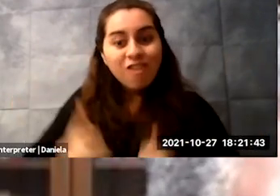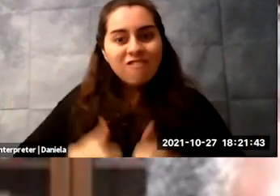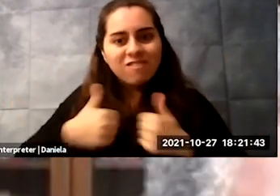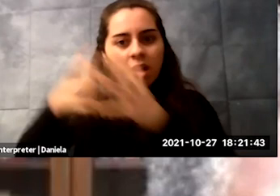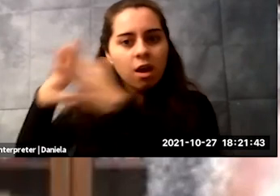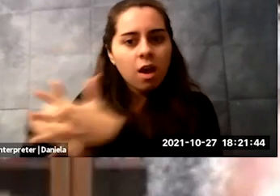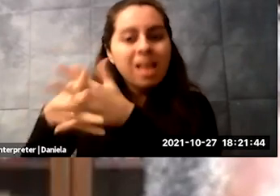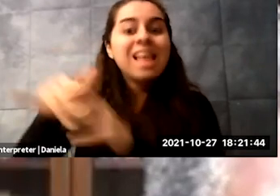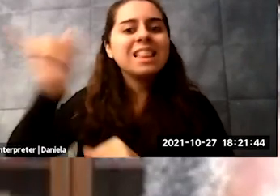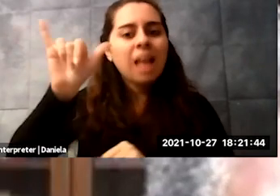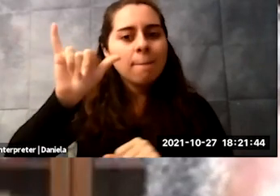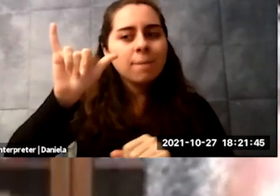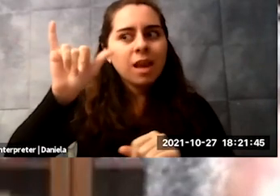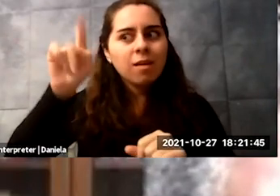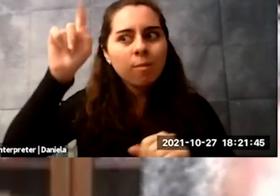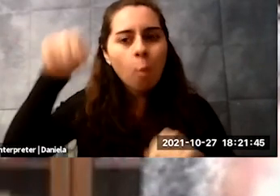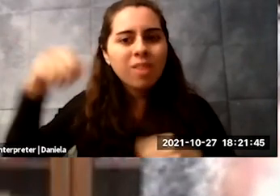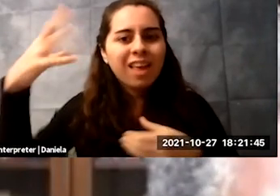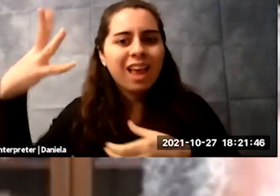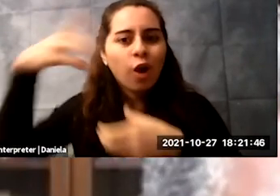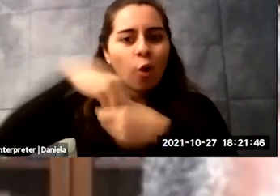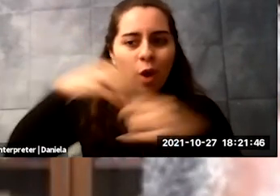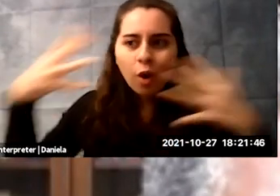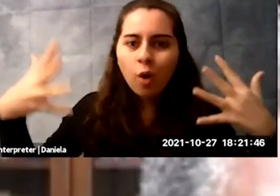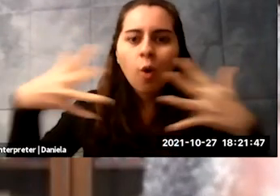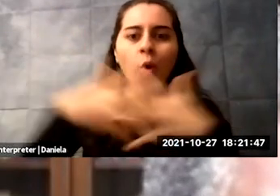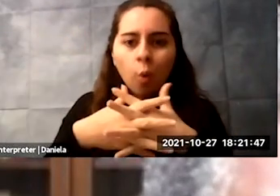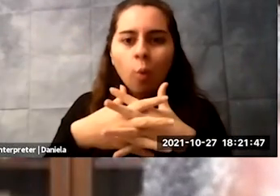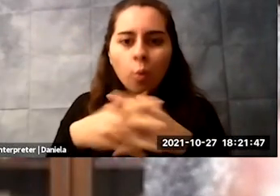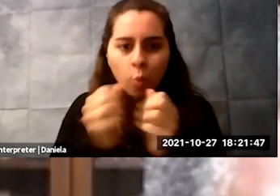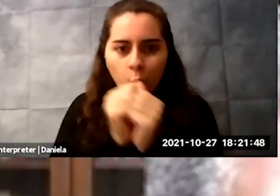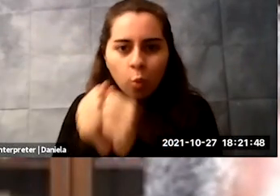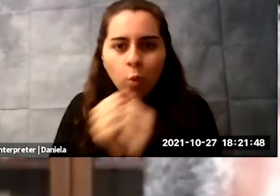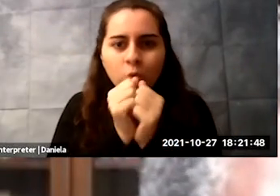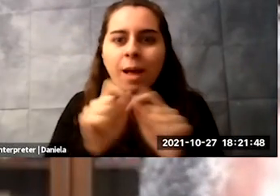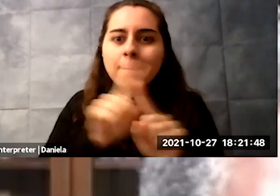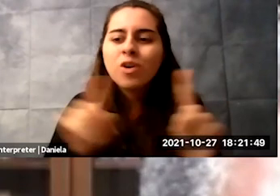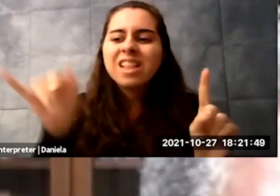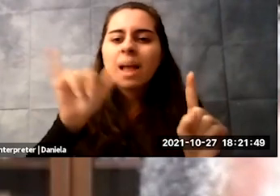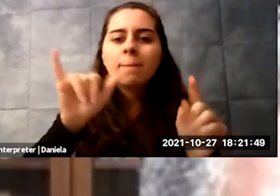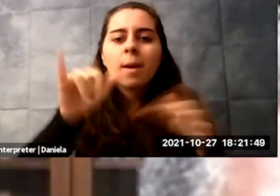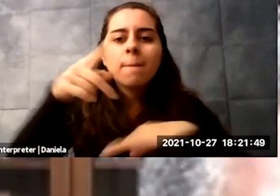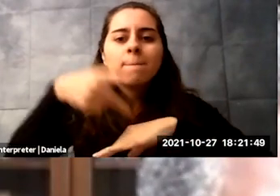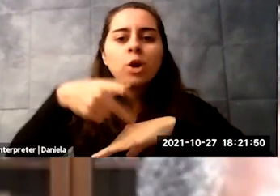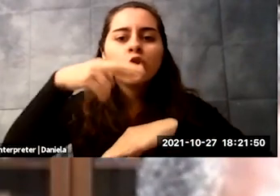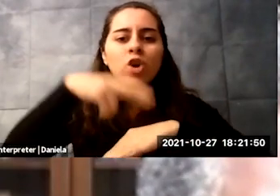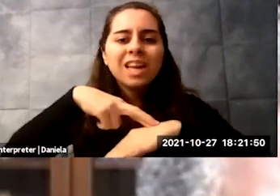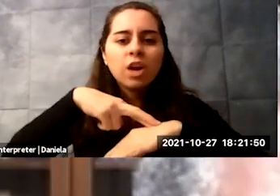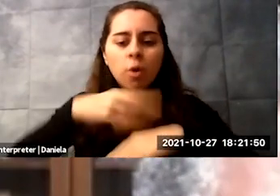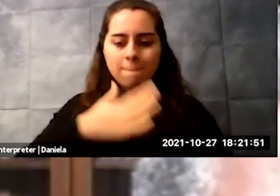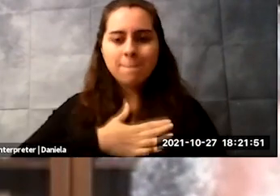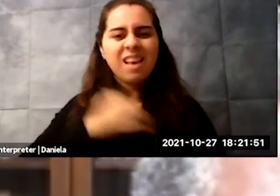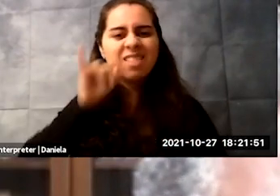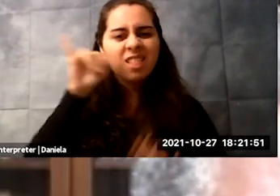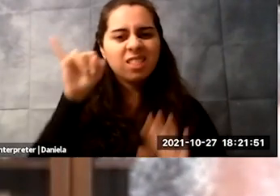también sabía que tenía que ver con el sacudir qué es la identidad de ser puertorriqueño o